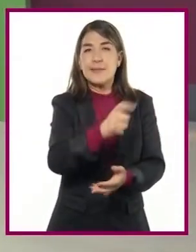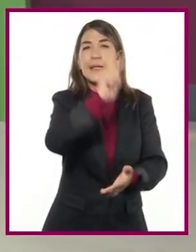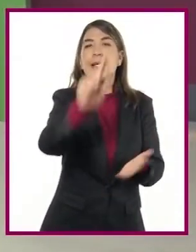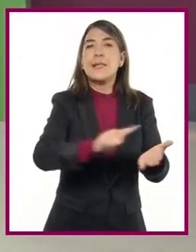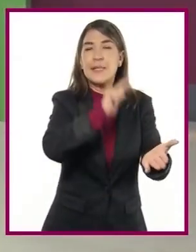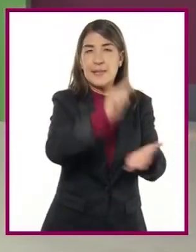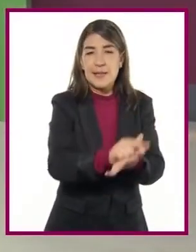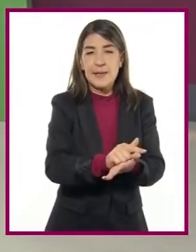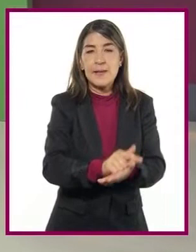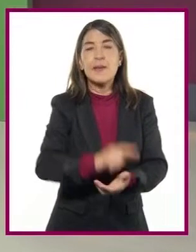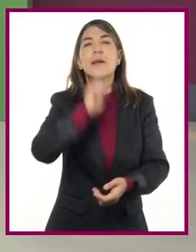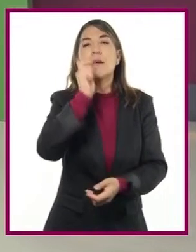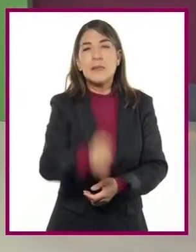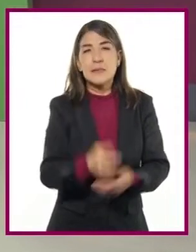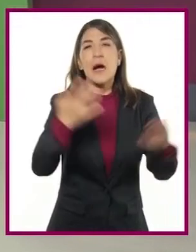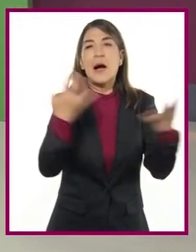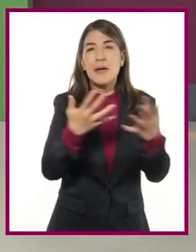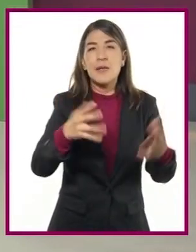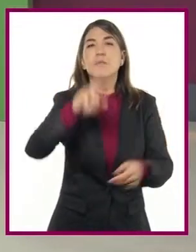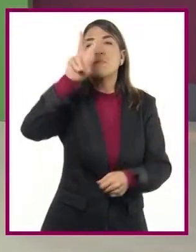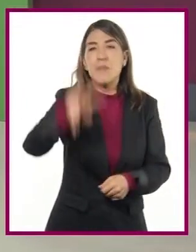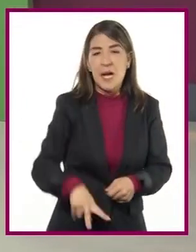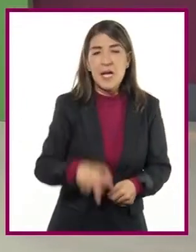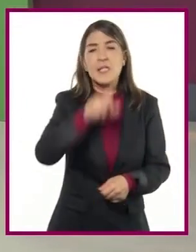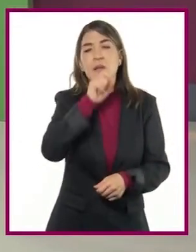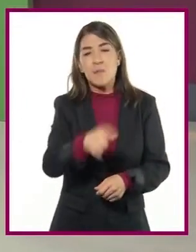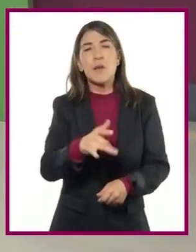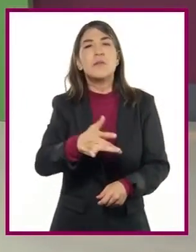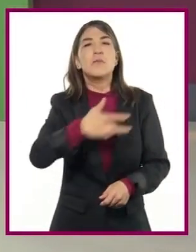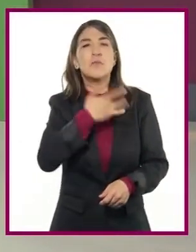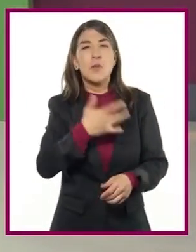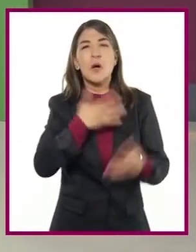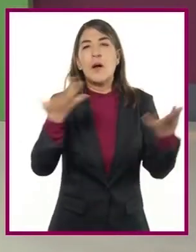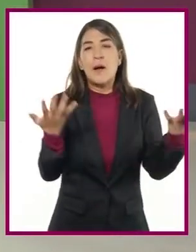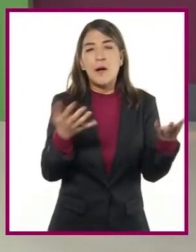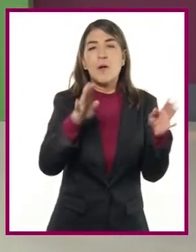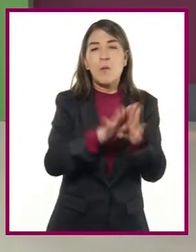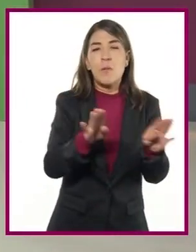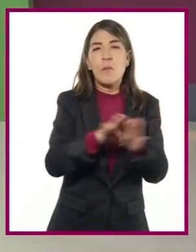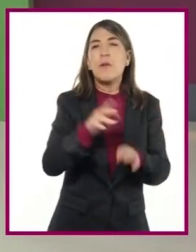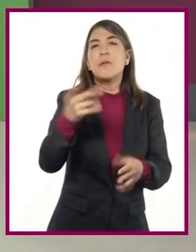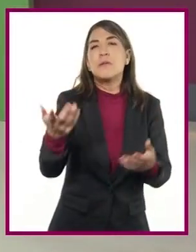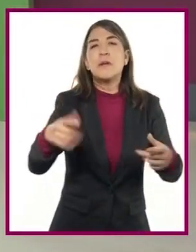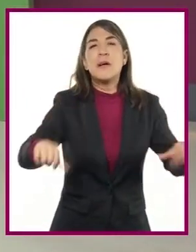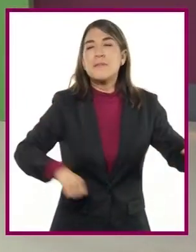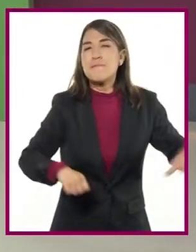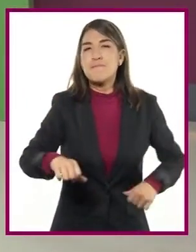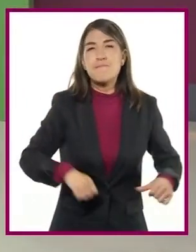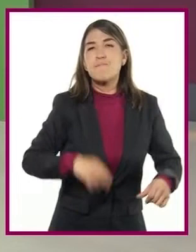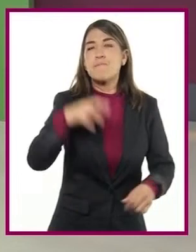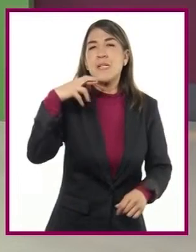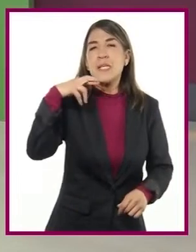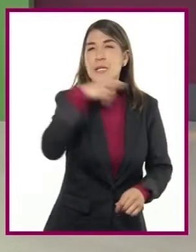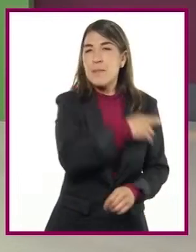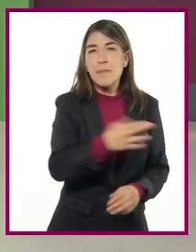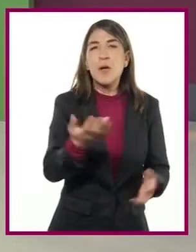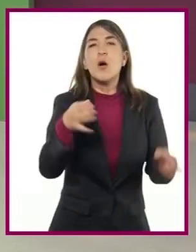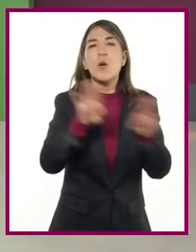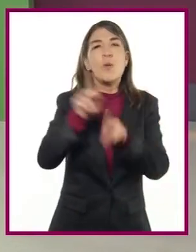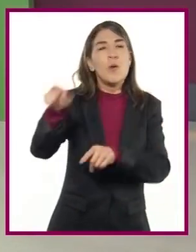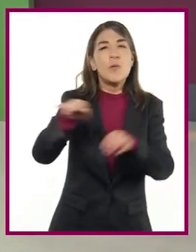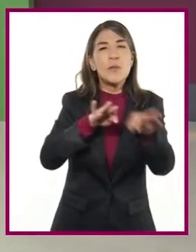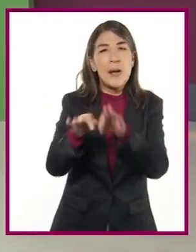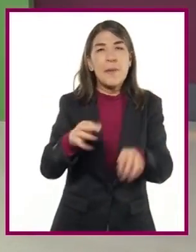que significa llevarlas a la realidad o hacerlas efectivas en el terreno práctico. Nos habla de su desempeño y